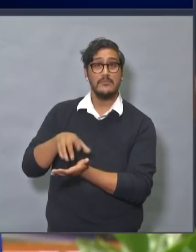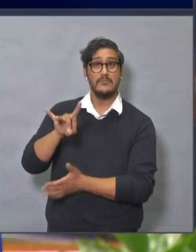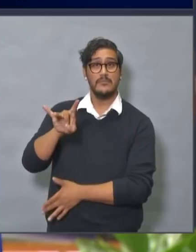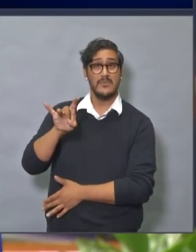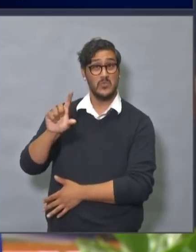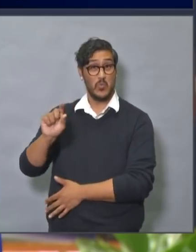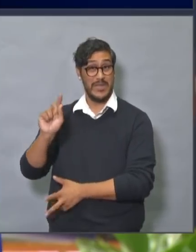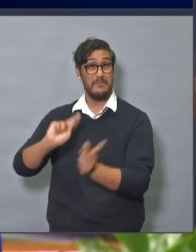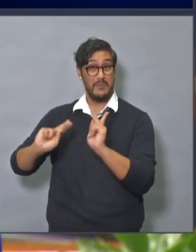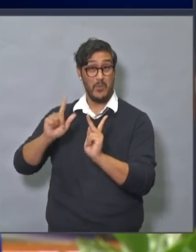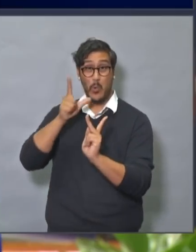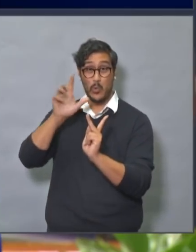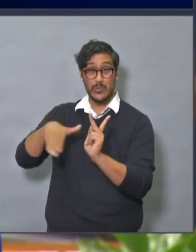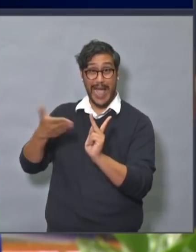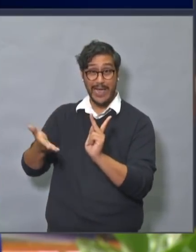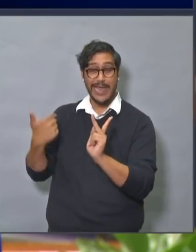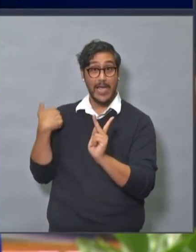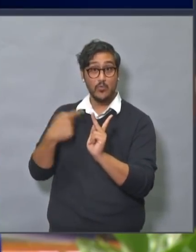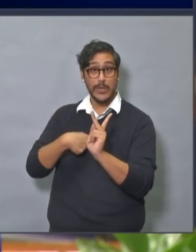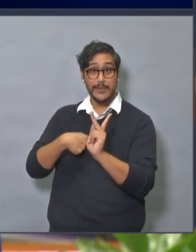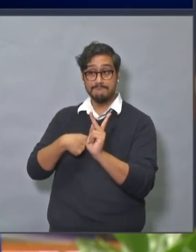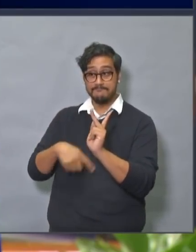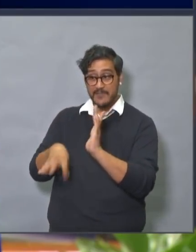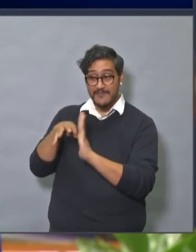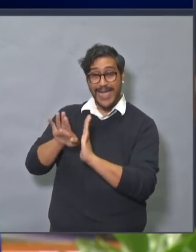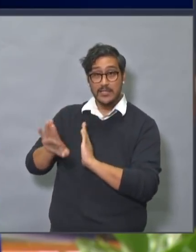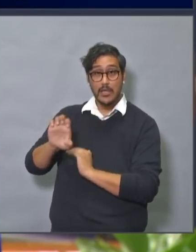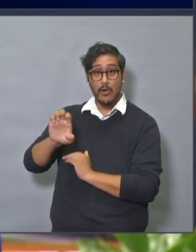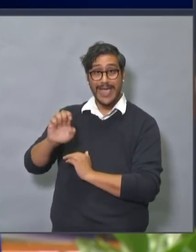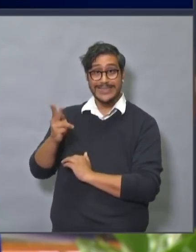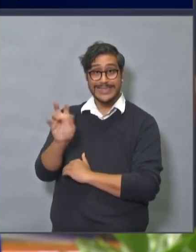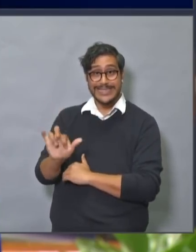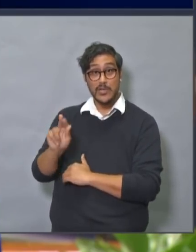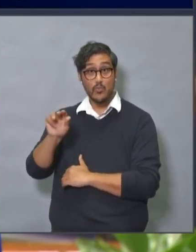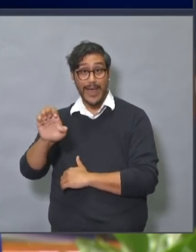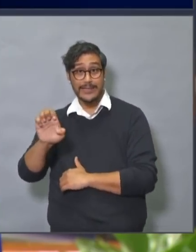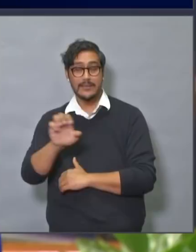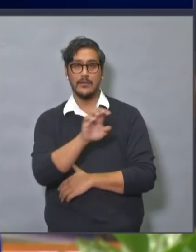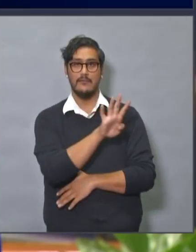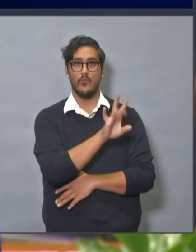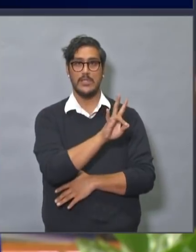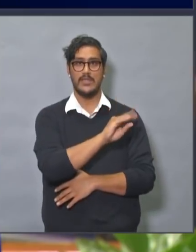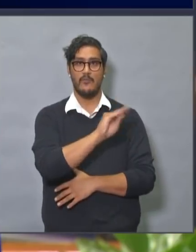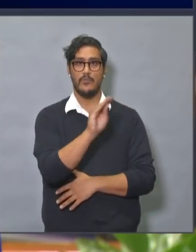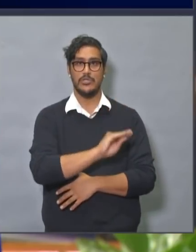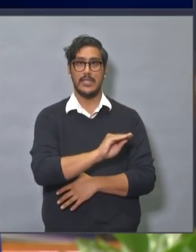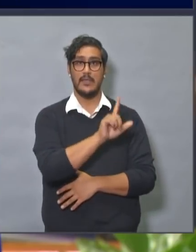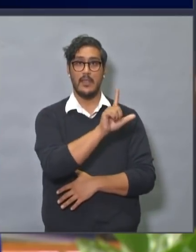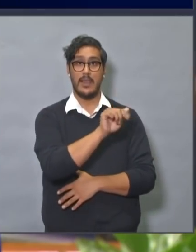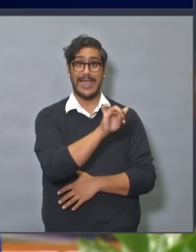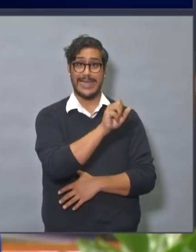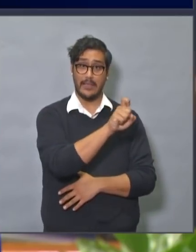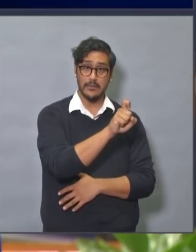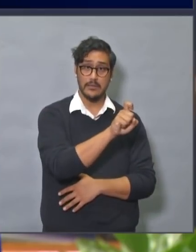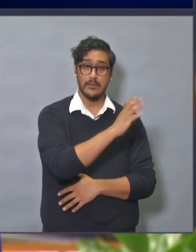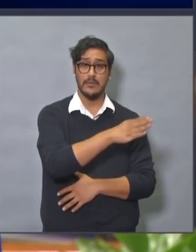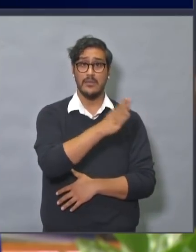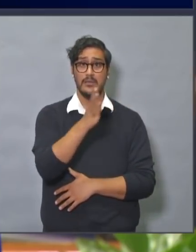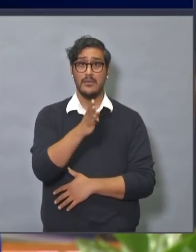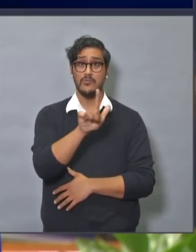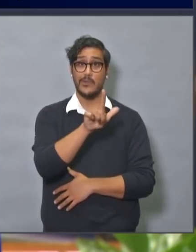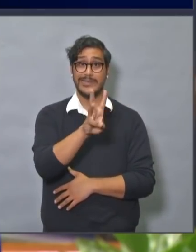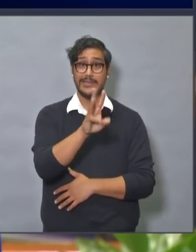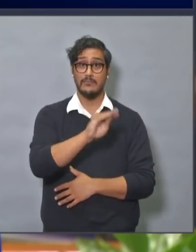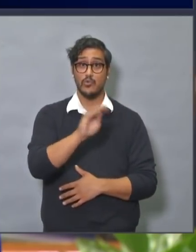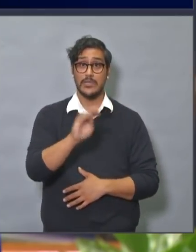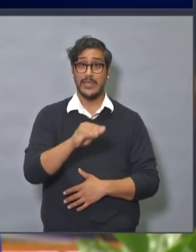que fallecieron donde se identificó la raza y etnicidad, el 47% son latinas, el